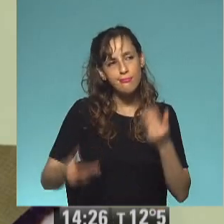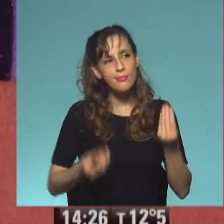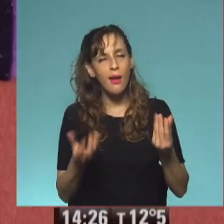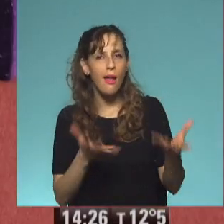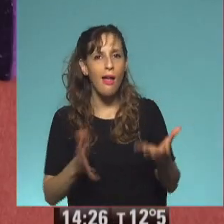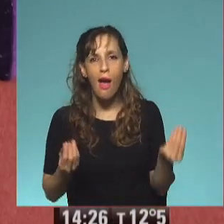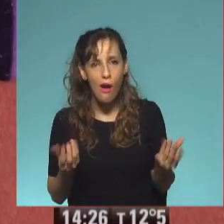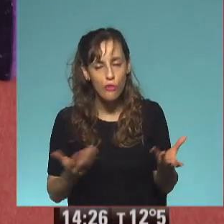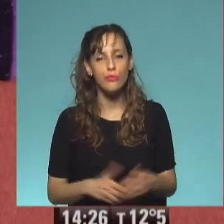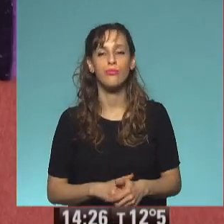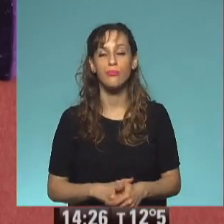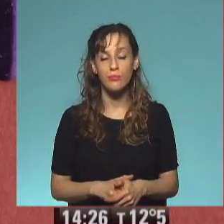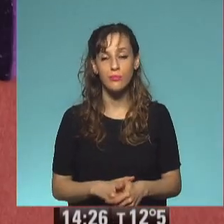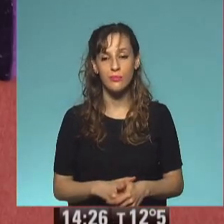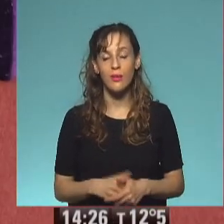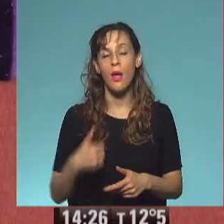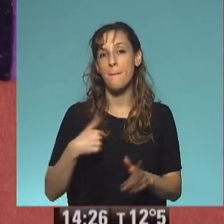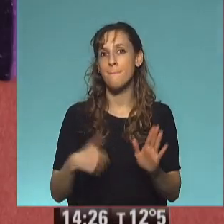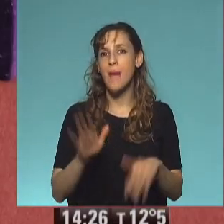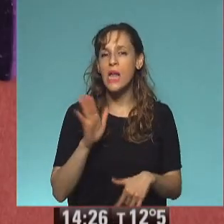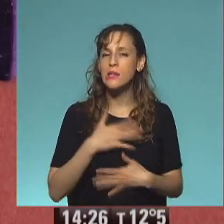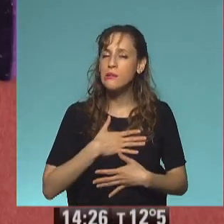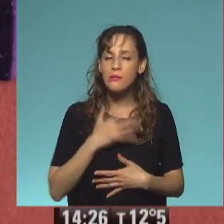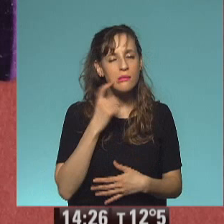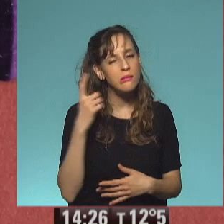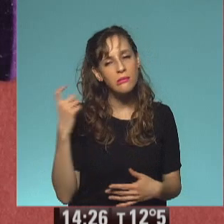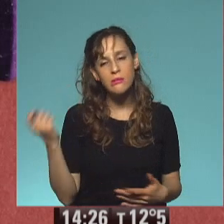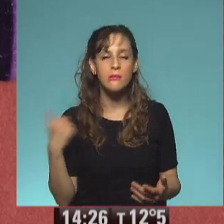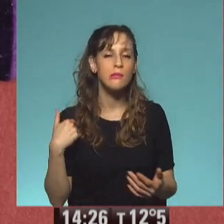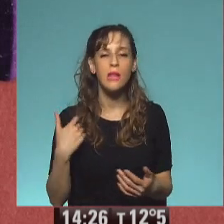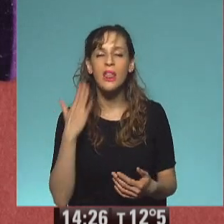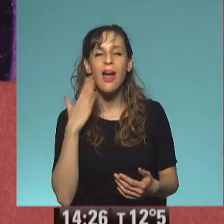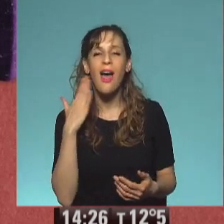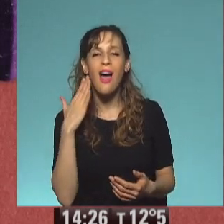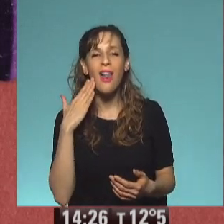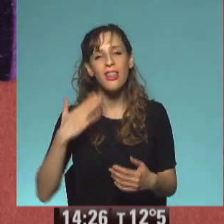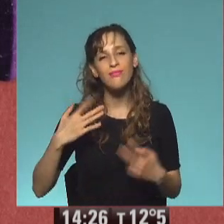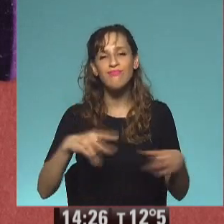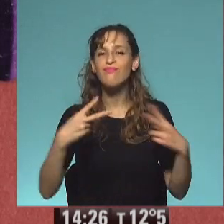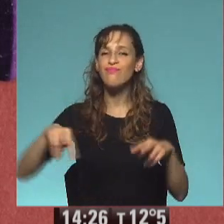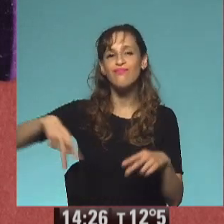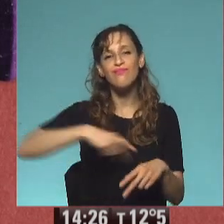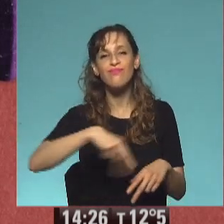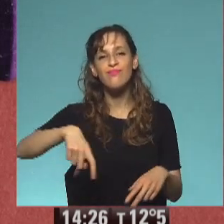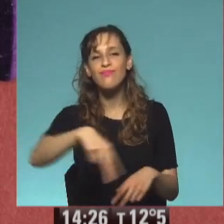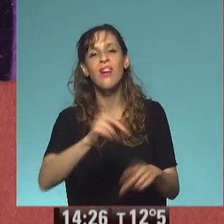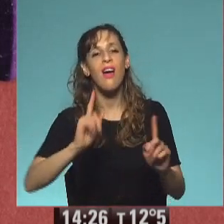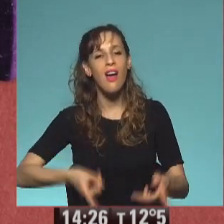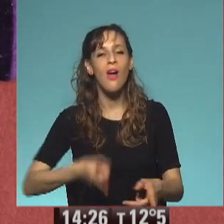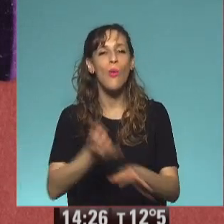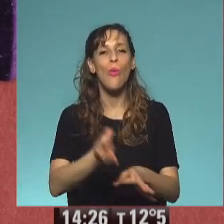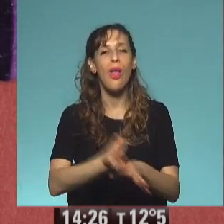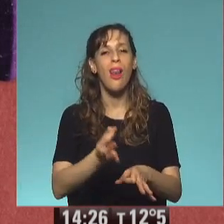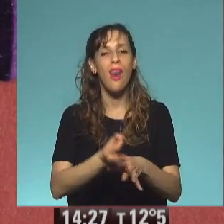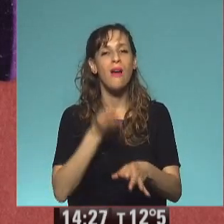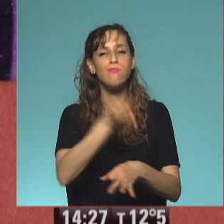casita. Lo que más extraño salir al centro por las tardes y al súper y a la escuela también extraño